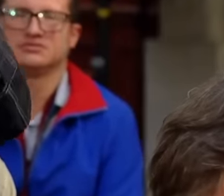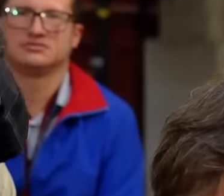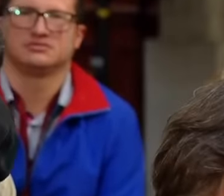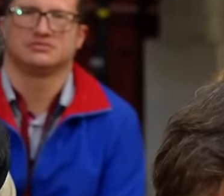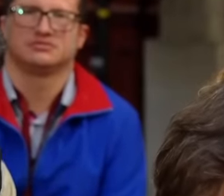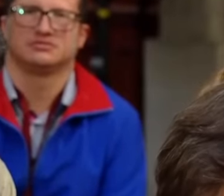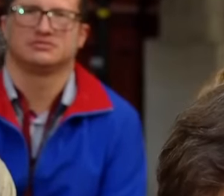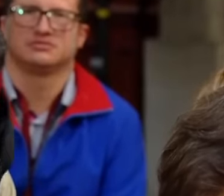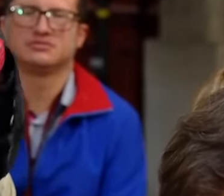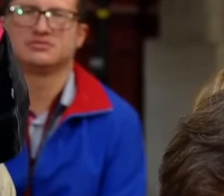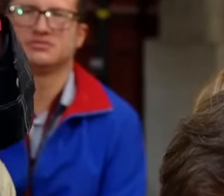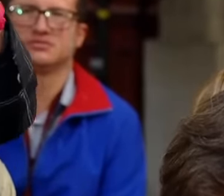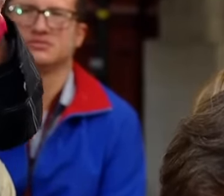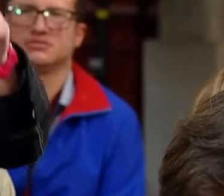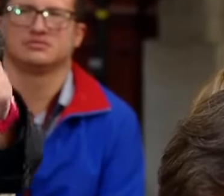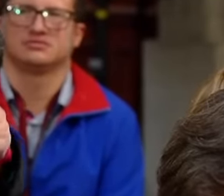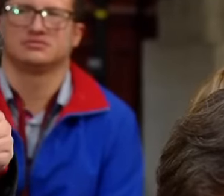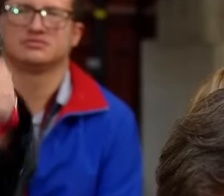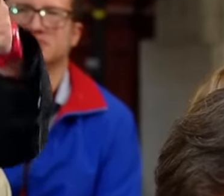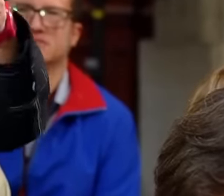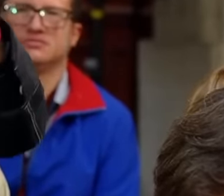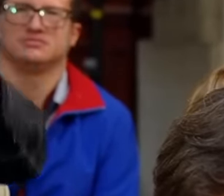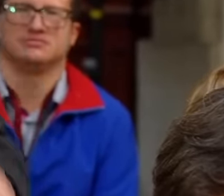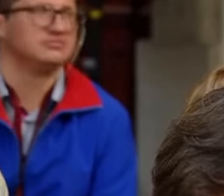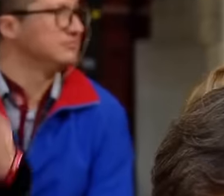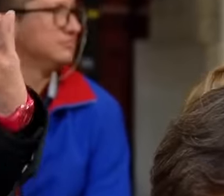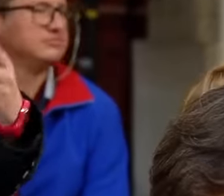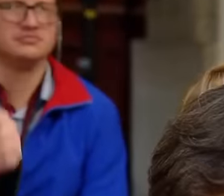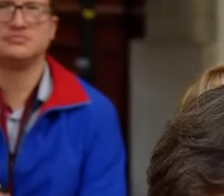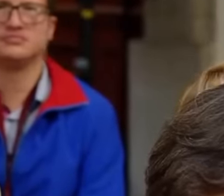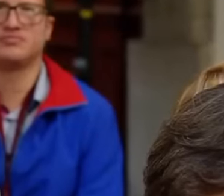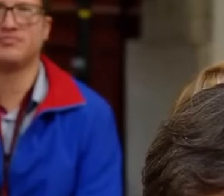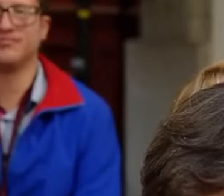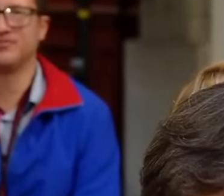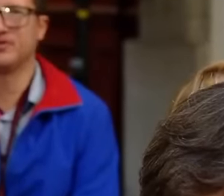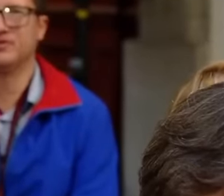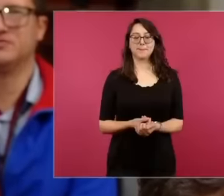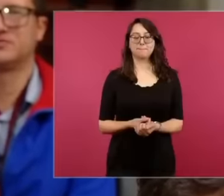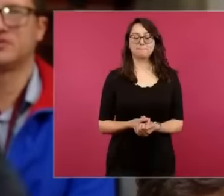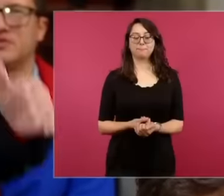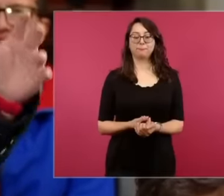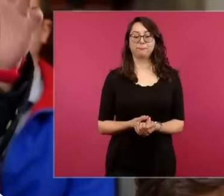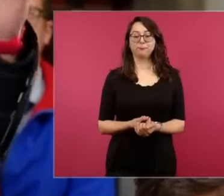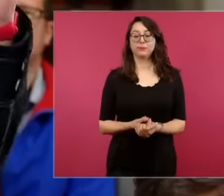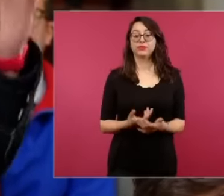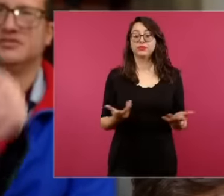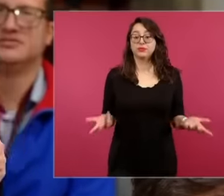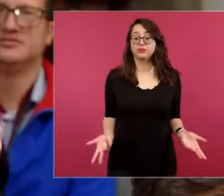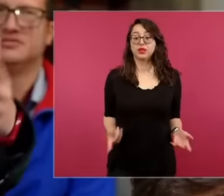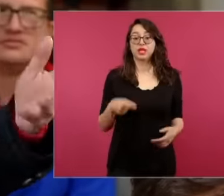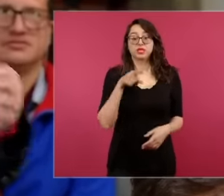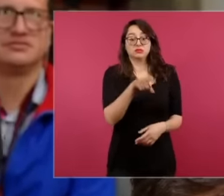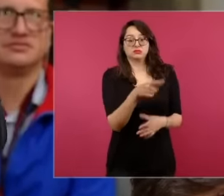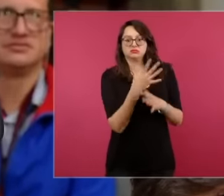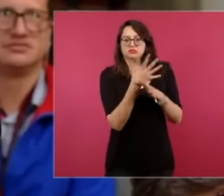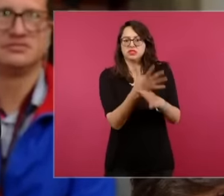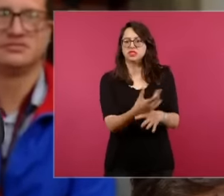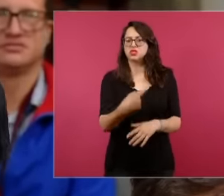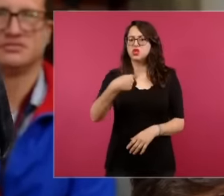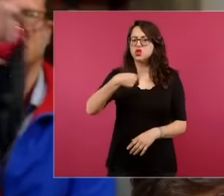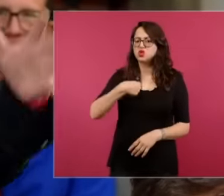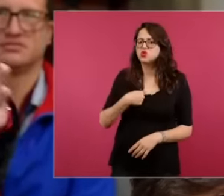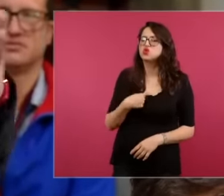este pacto del silencio que se le ha comentado, que hoy mismo, hoy otra vez, y que incluso él dice que